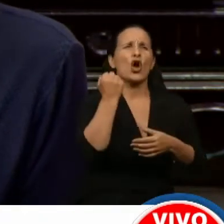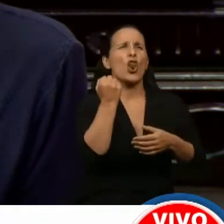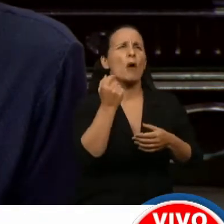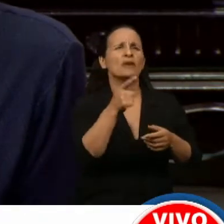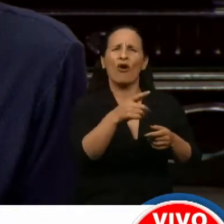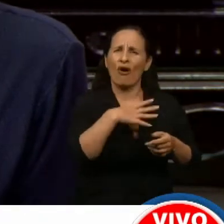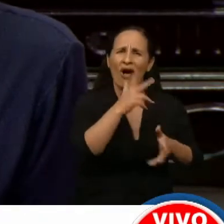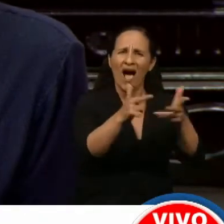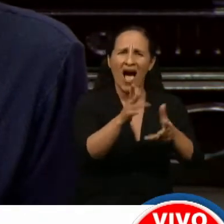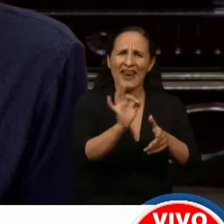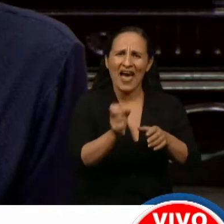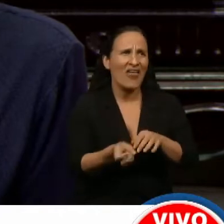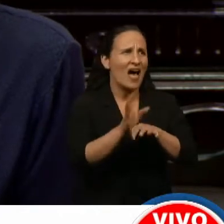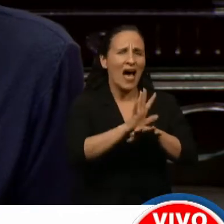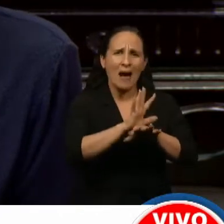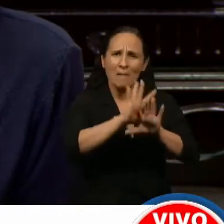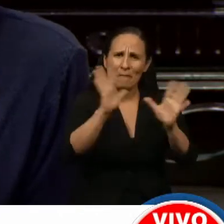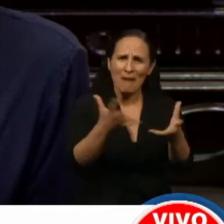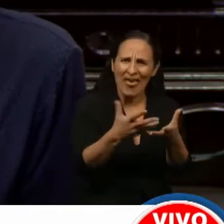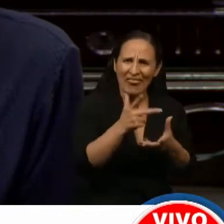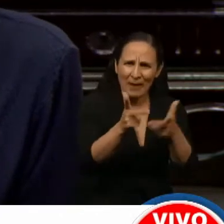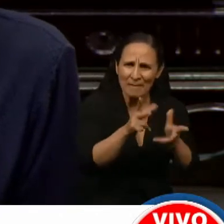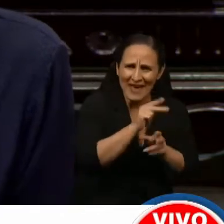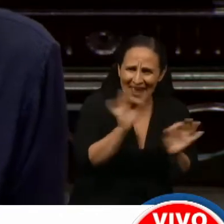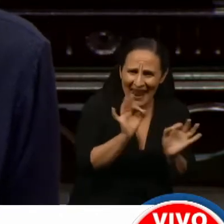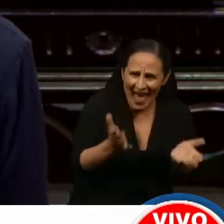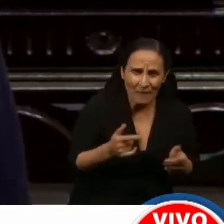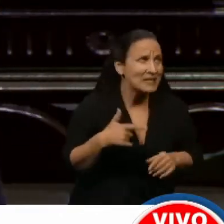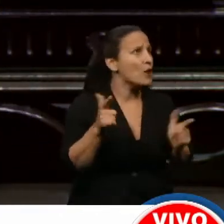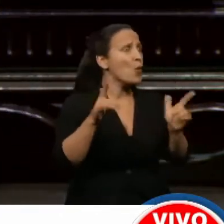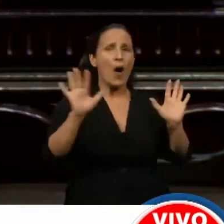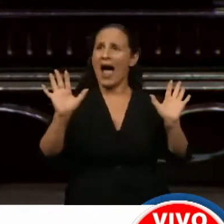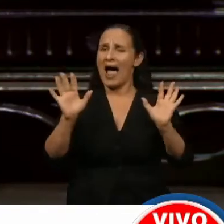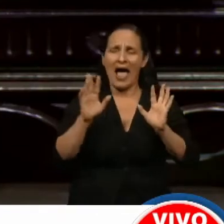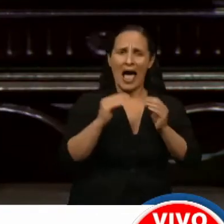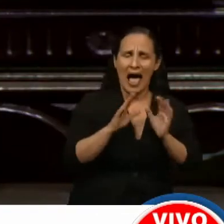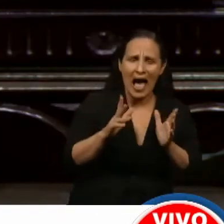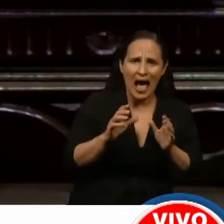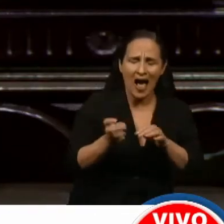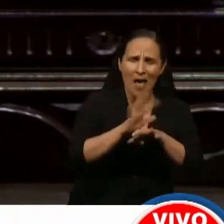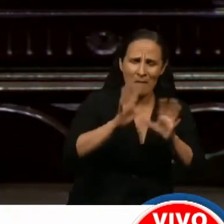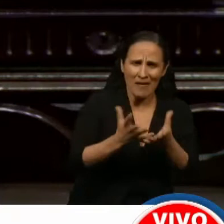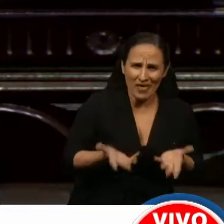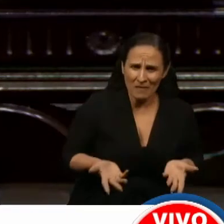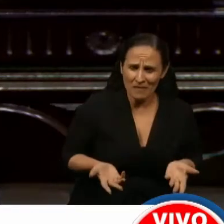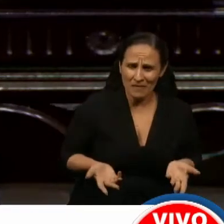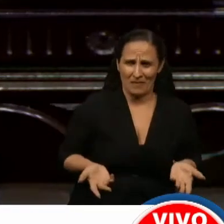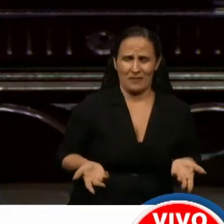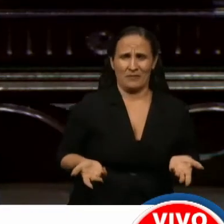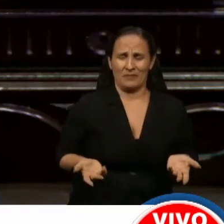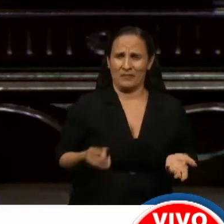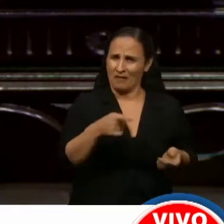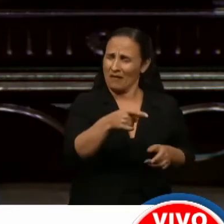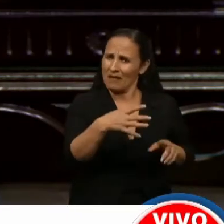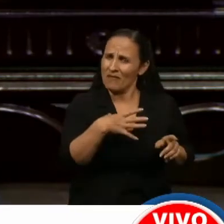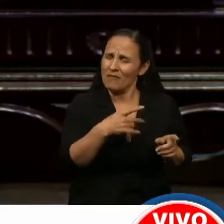existiera. Y creo que lo que termina sucediendo finalmente es que no nos damos cuenta de la importancia que tienen